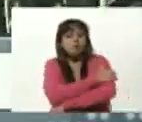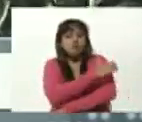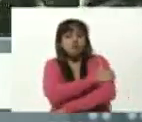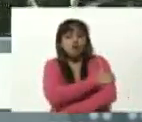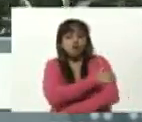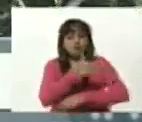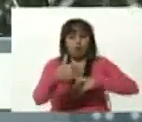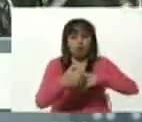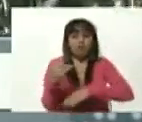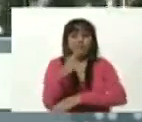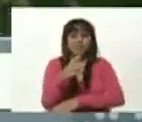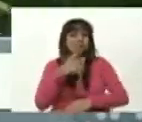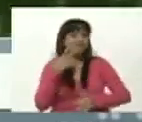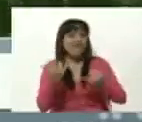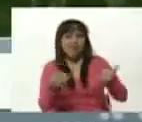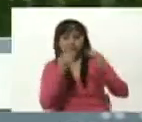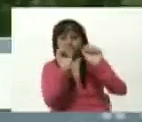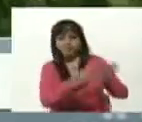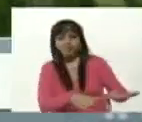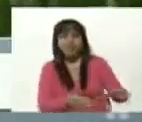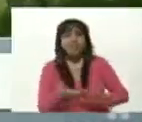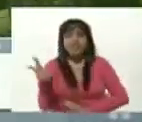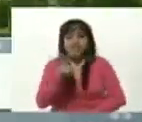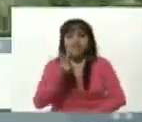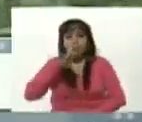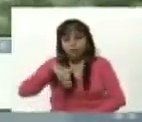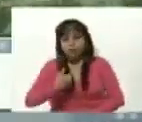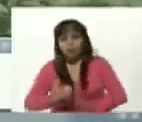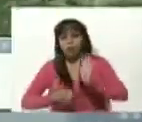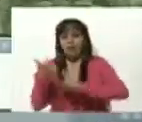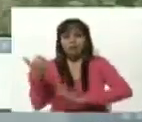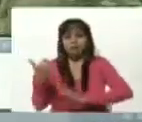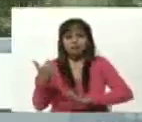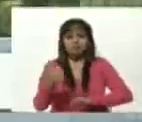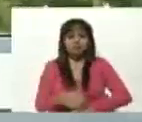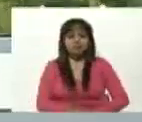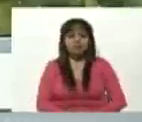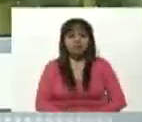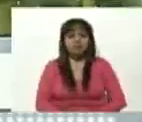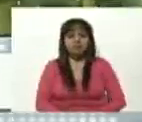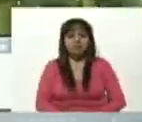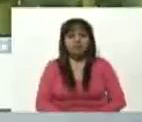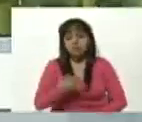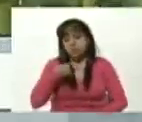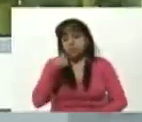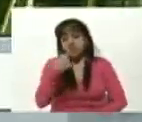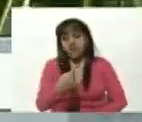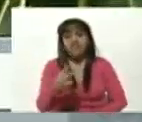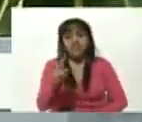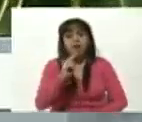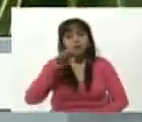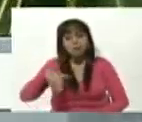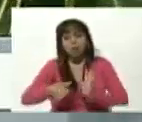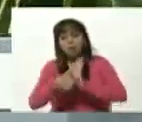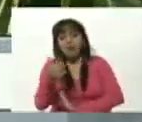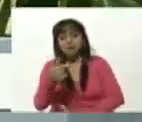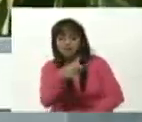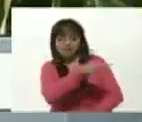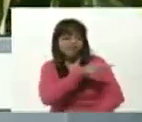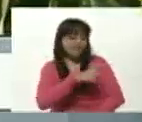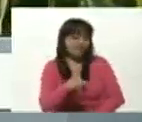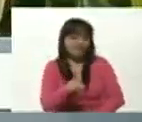extremistas, ríndanse. Venezuela pudo más que ustedes. Así le digo. Venezuela pudo más que